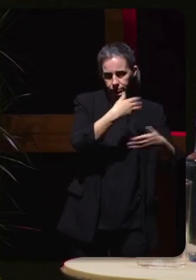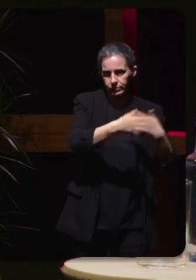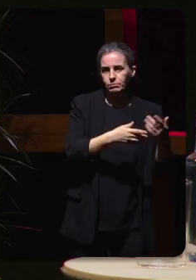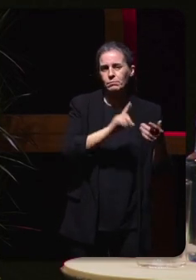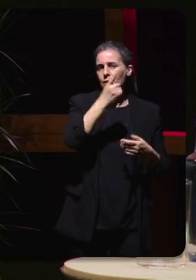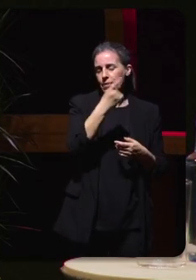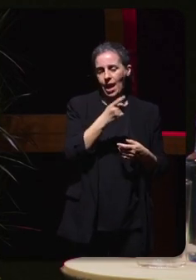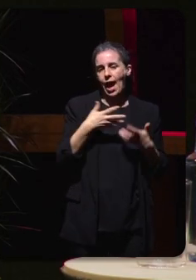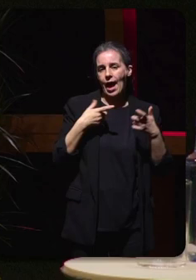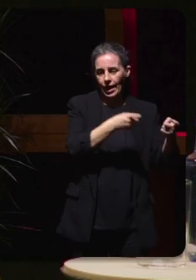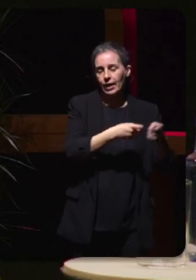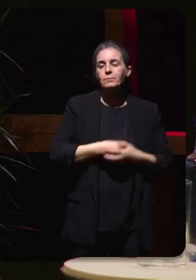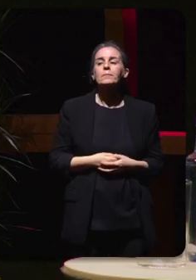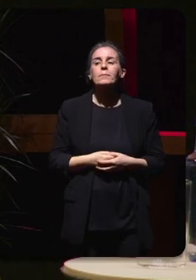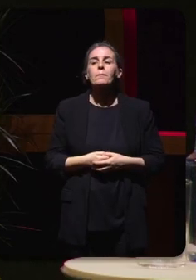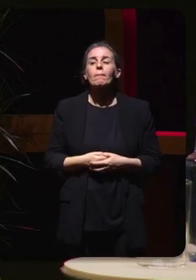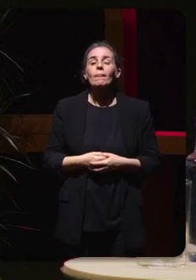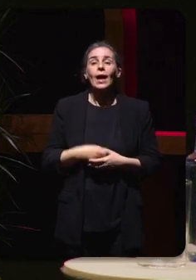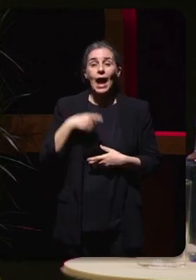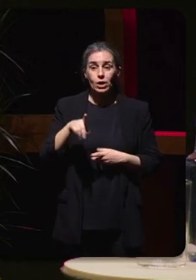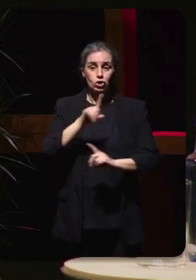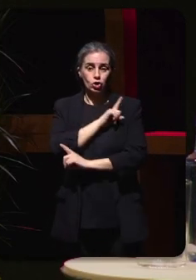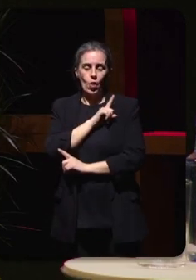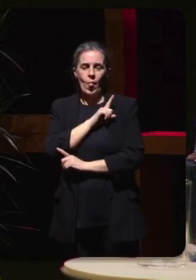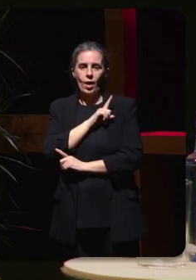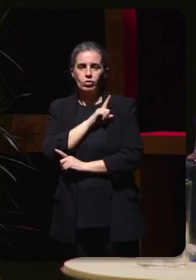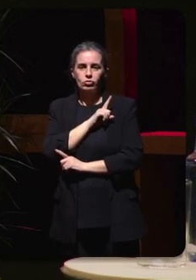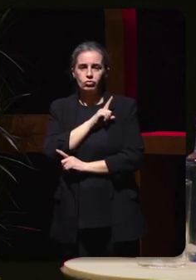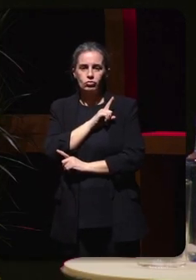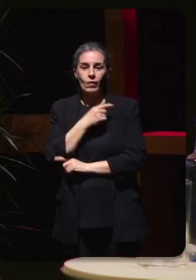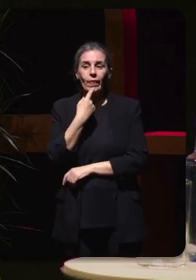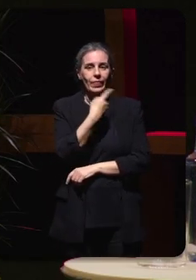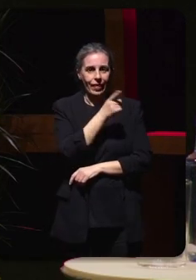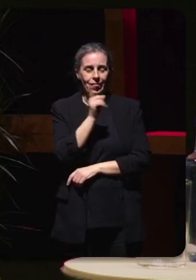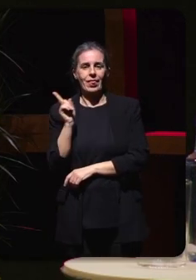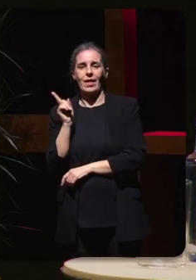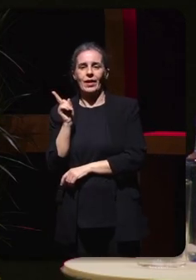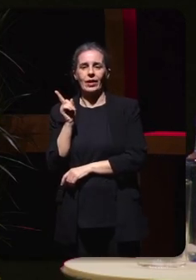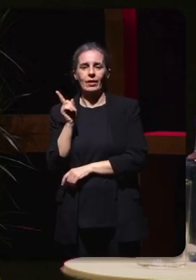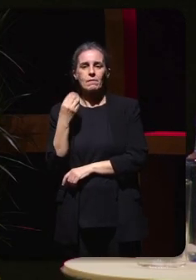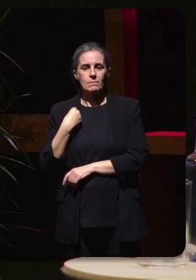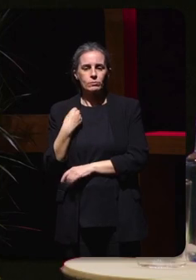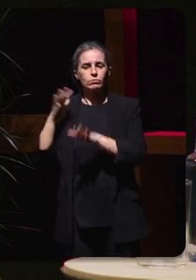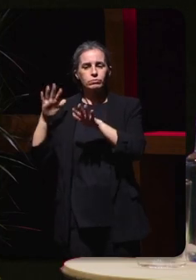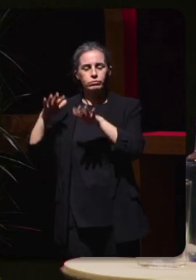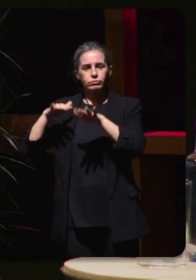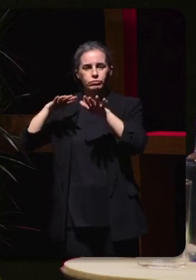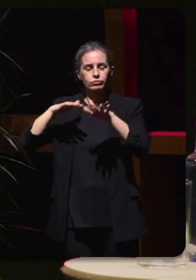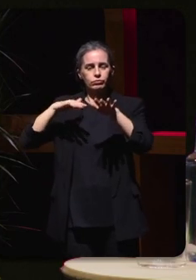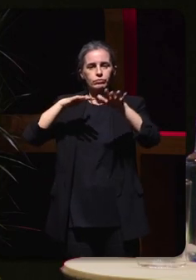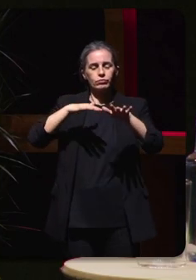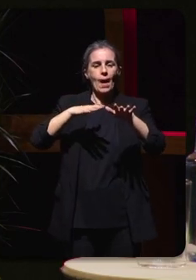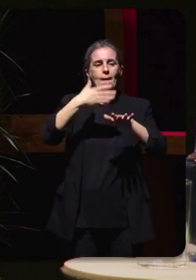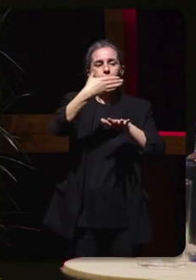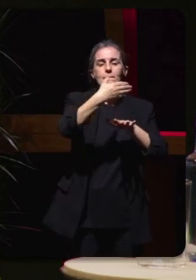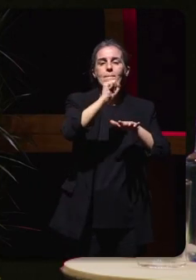primera guerra de Irak, pues entonces los soldados, ¿no?, les decían, ¿no?, que el avance hacia Bagdad no hubiera sido